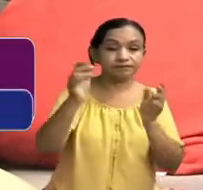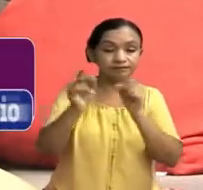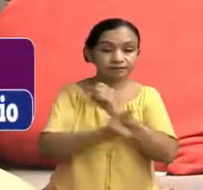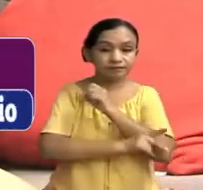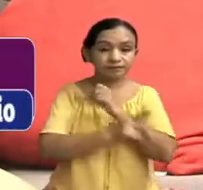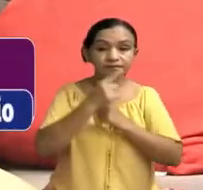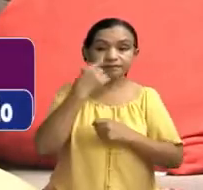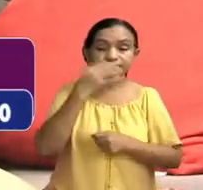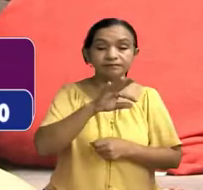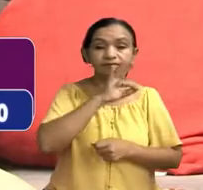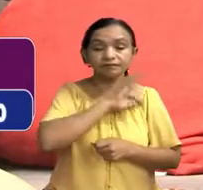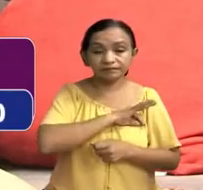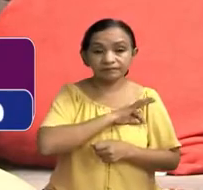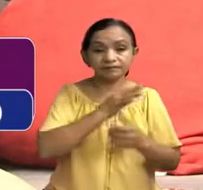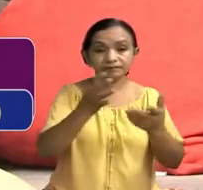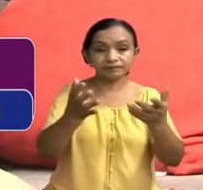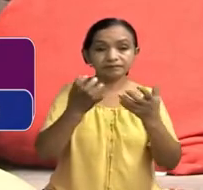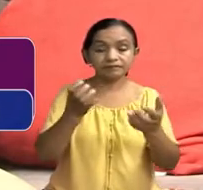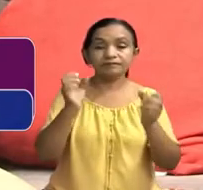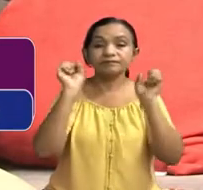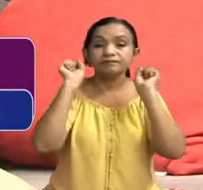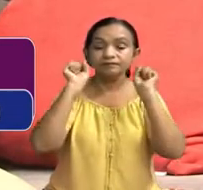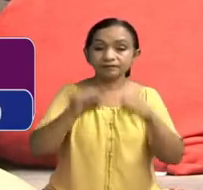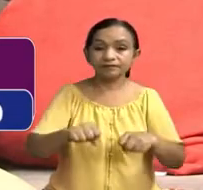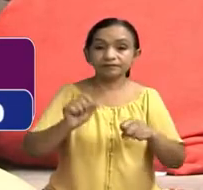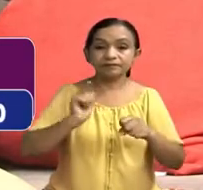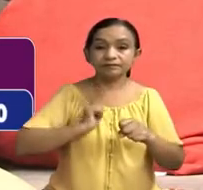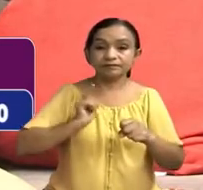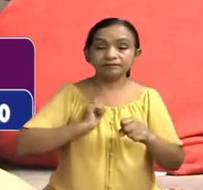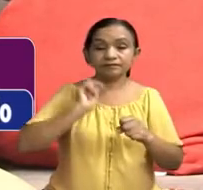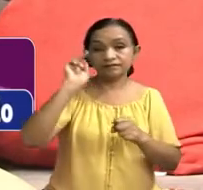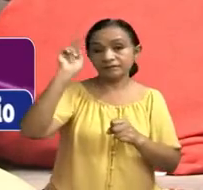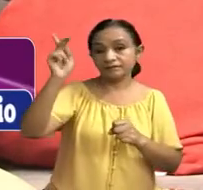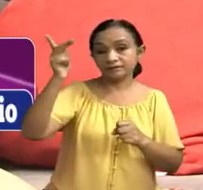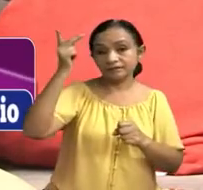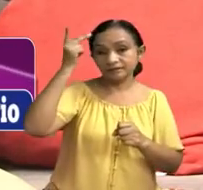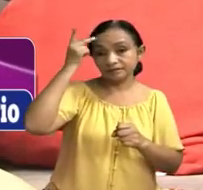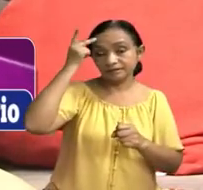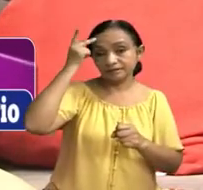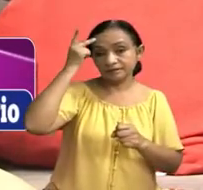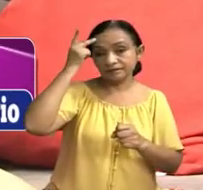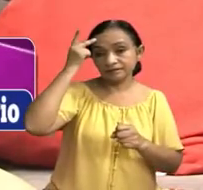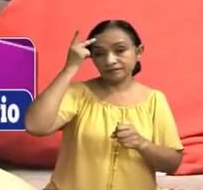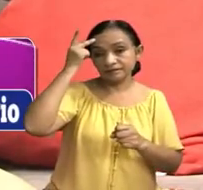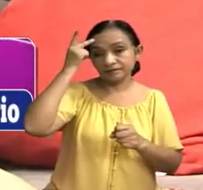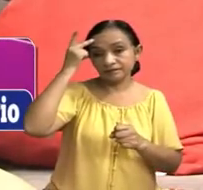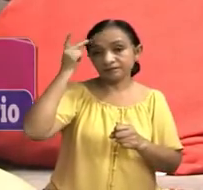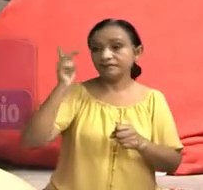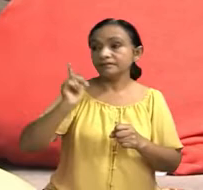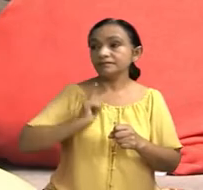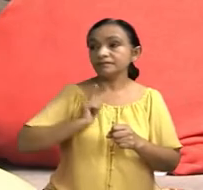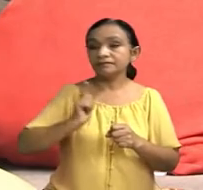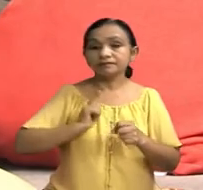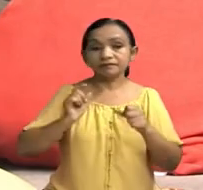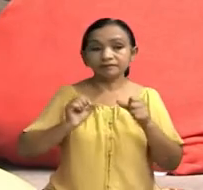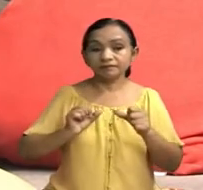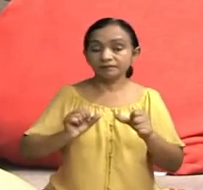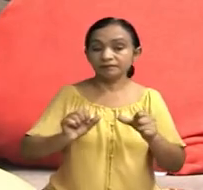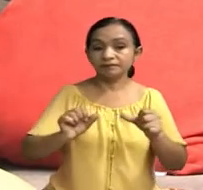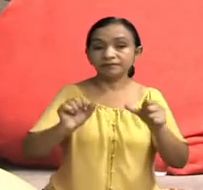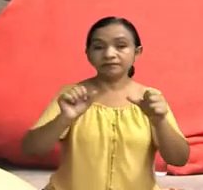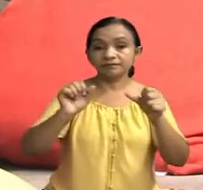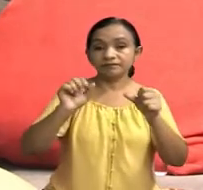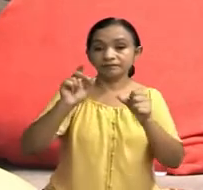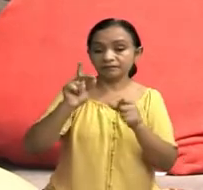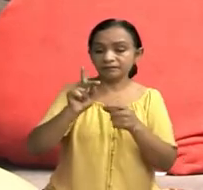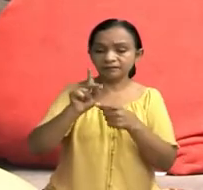gobierno de Salvador Allende, y se logra, pues, por la vía política derrotar la dictadura. Pero la dictadura queda con su secuela. El